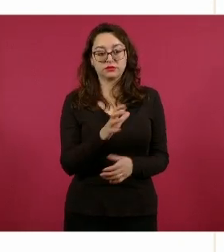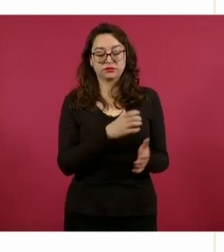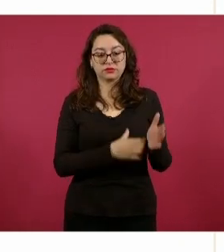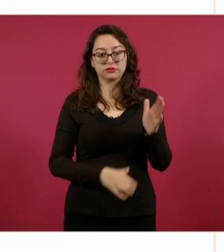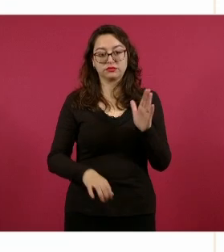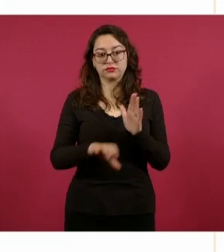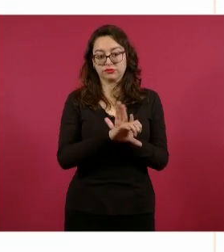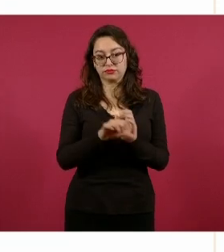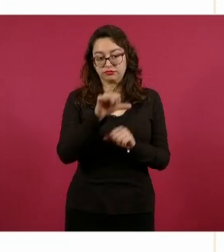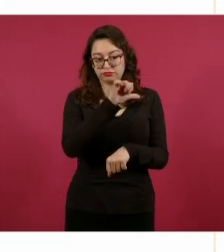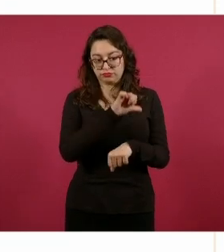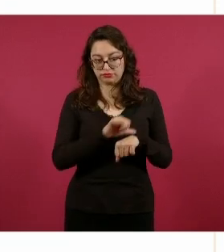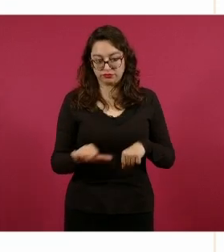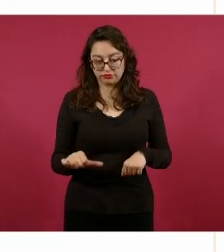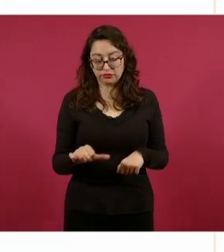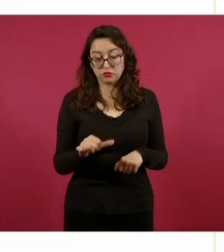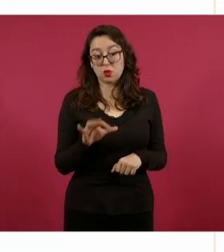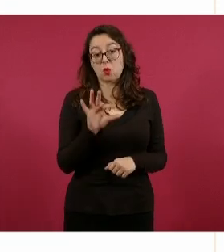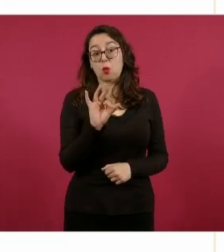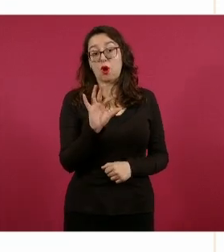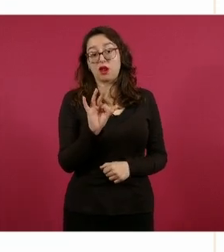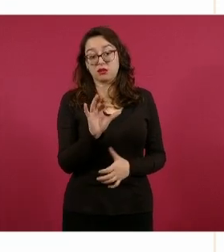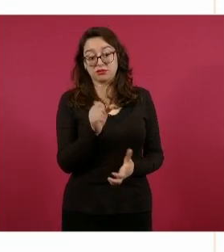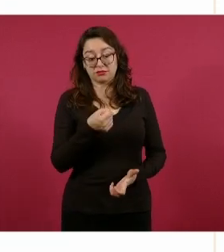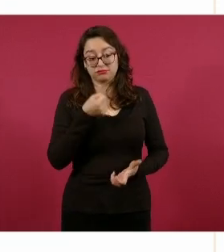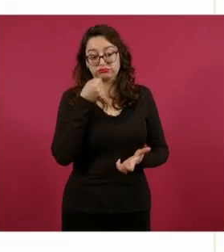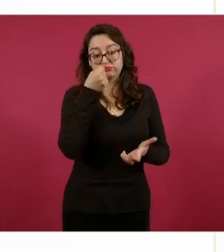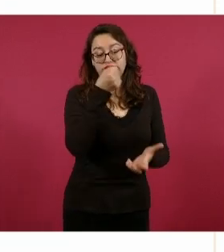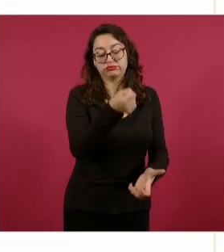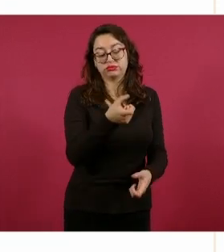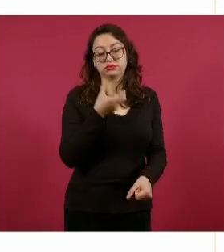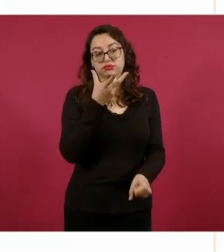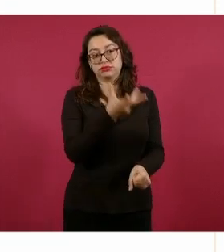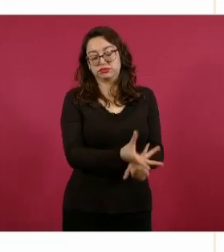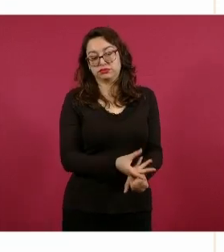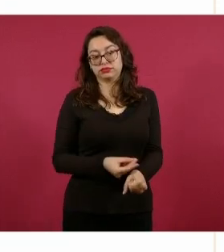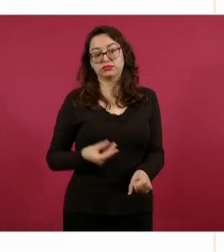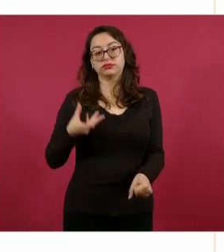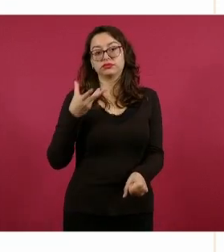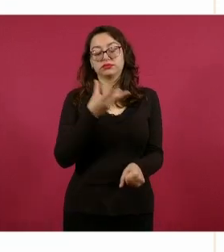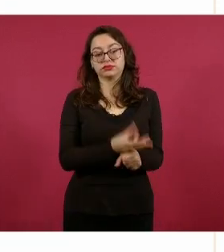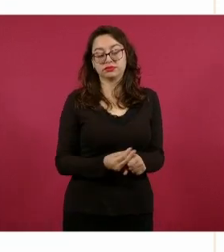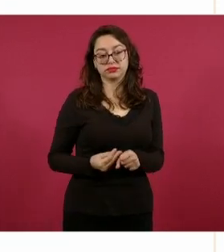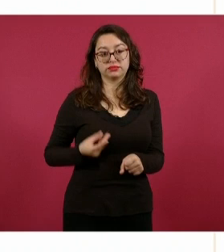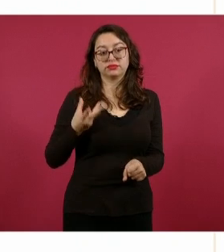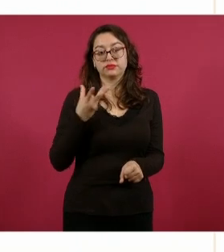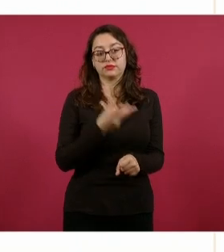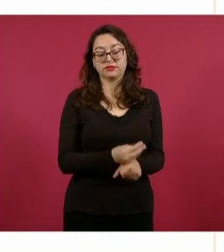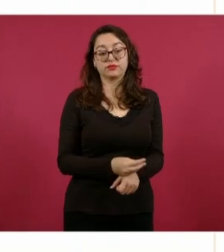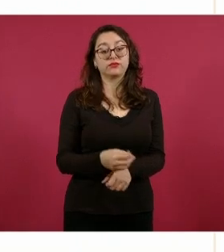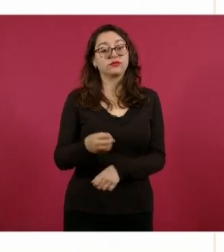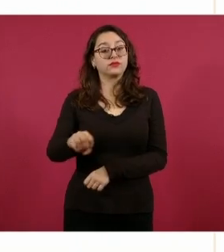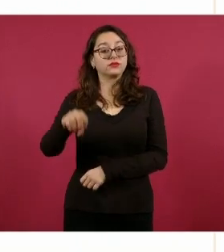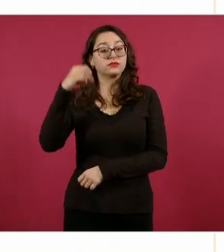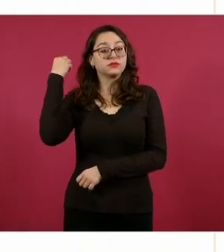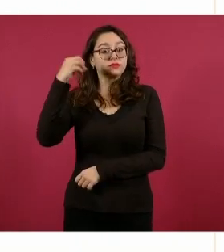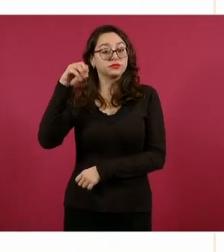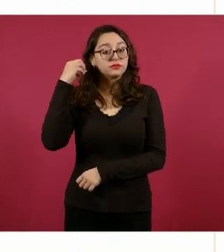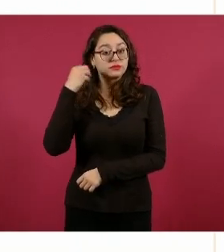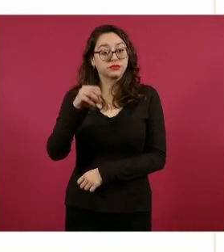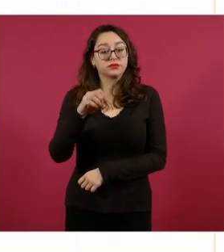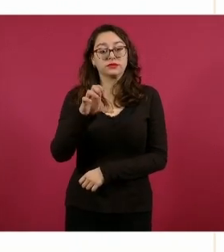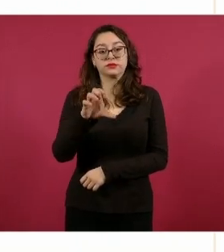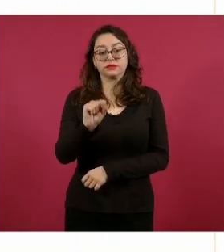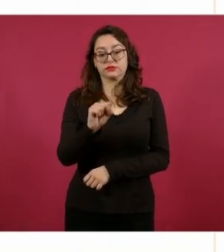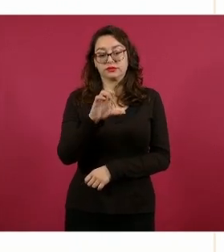40 han sido ya intervenidos desde la llegada de IMSS Bienestar. En el caso de Oaxaca, son